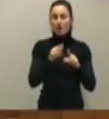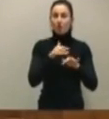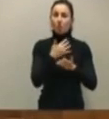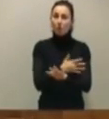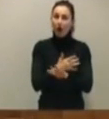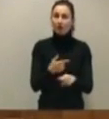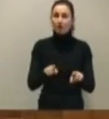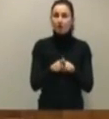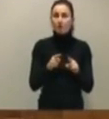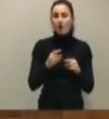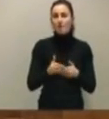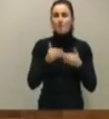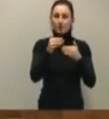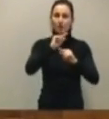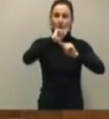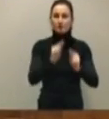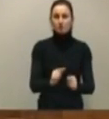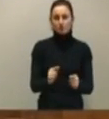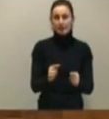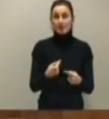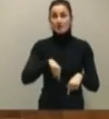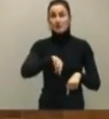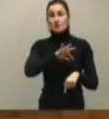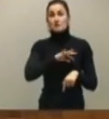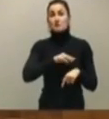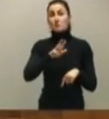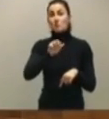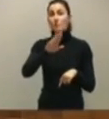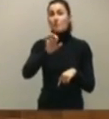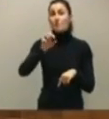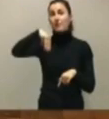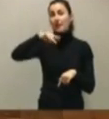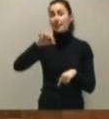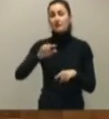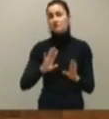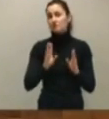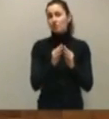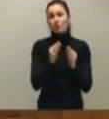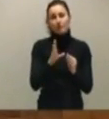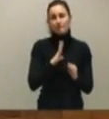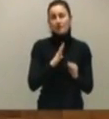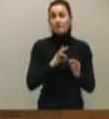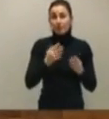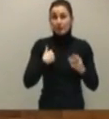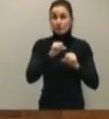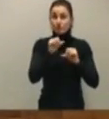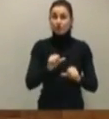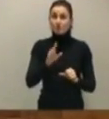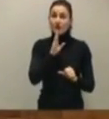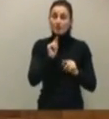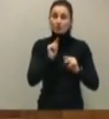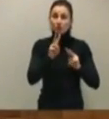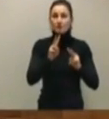más con el abismo de la prórroga presupuestaria. Señor Prendes, vaya concluyendo. Voy concluyendo. Esta es la mejor manera, a nuestro modo de ver,